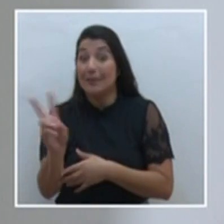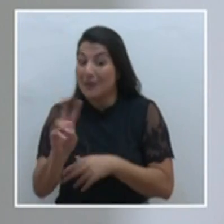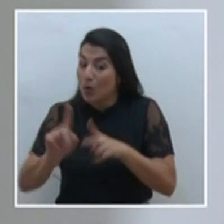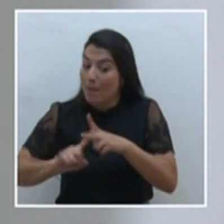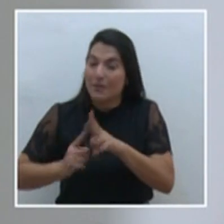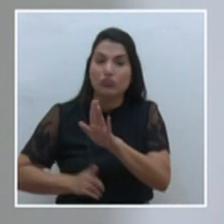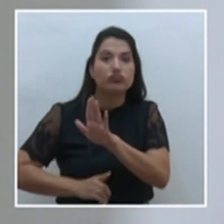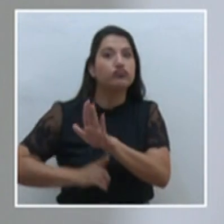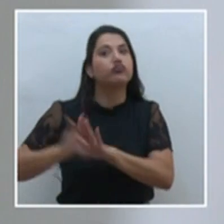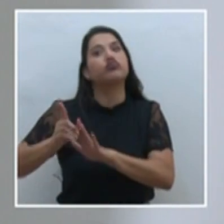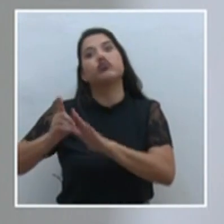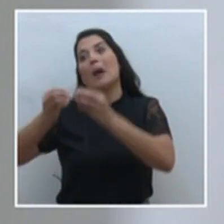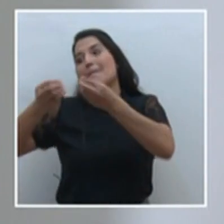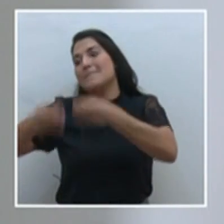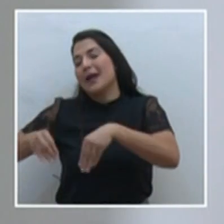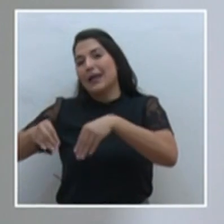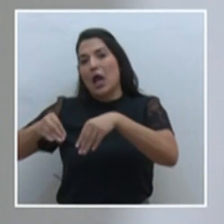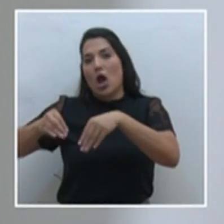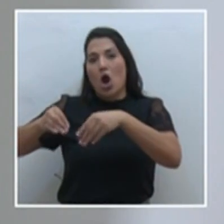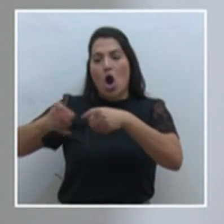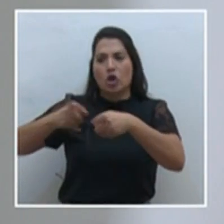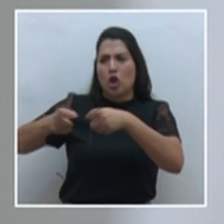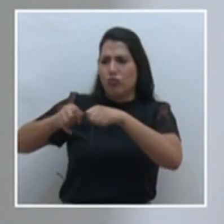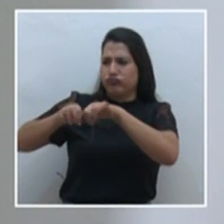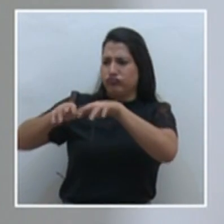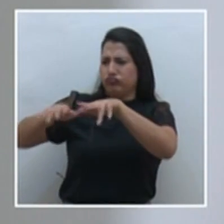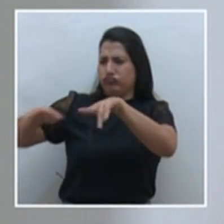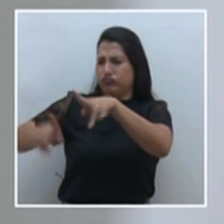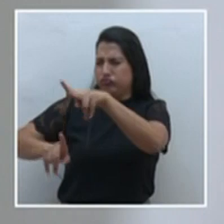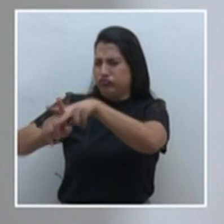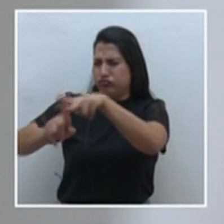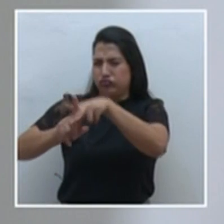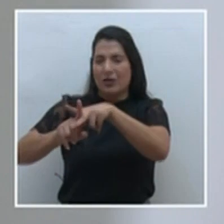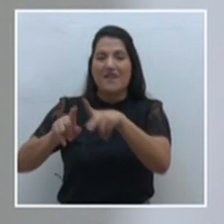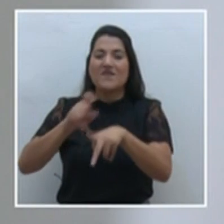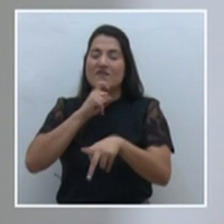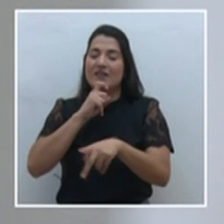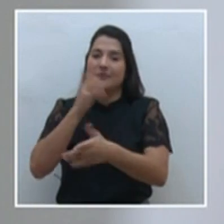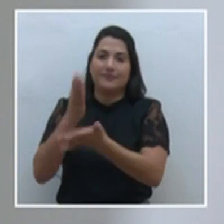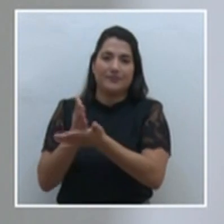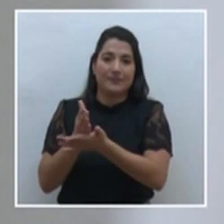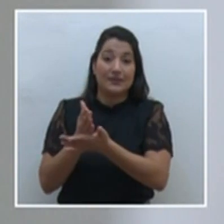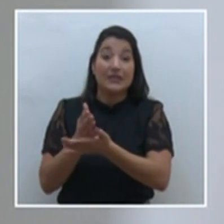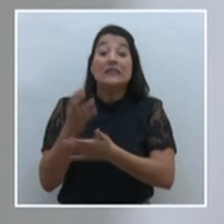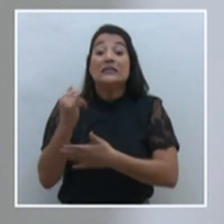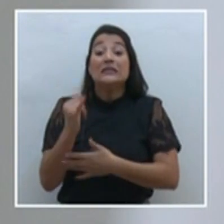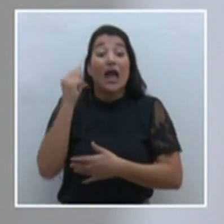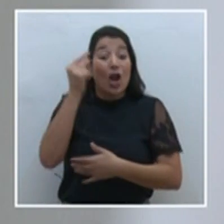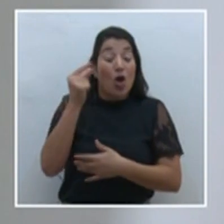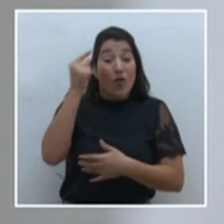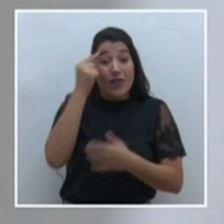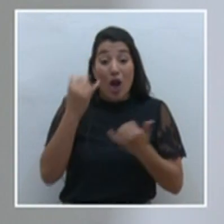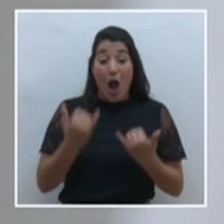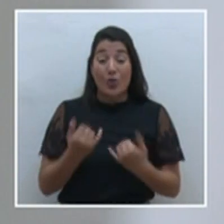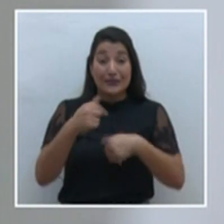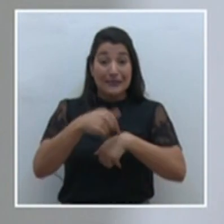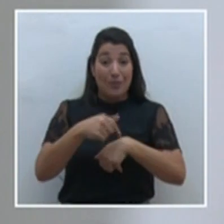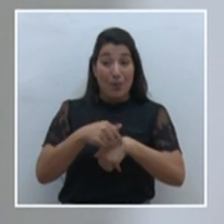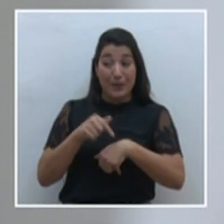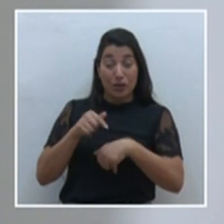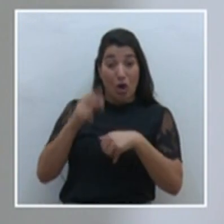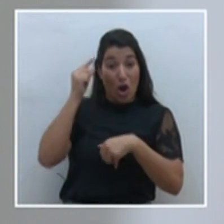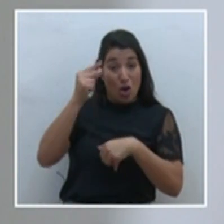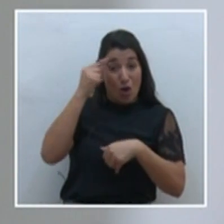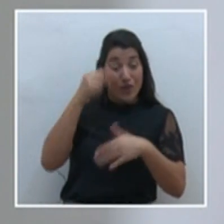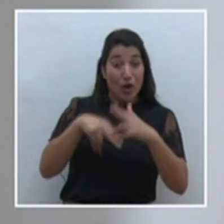y hay transmisión comunitaria, eso no se detiene fácilmente. O sea, por más que en este momento el gobierno del país hermano